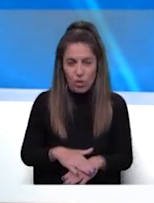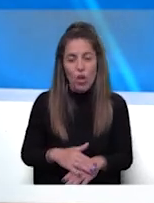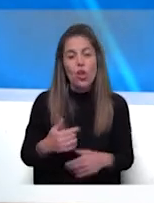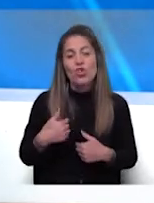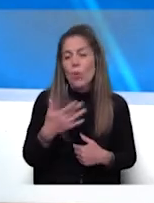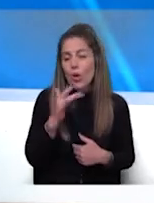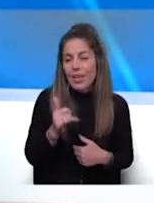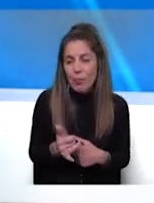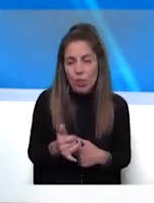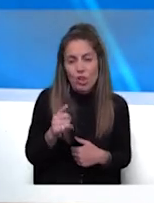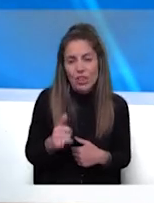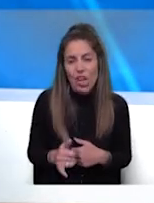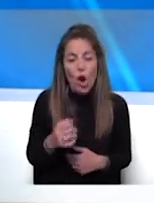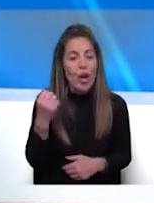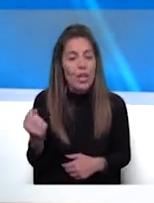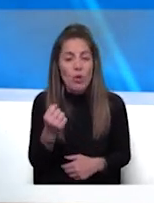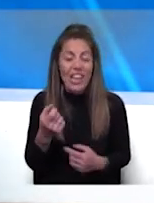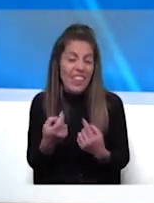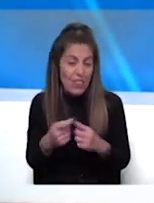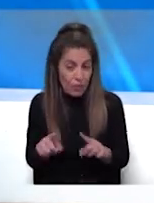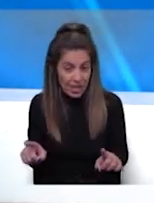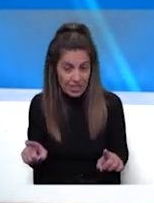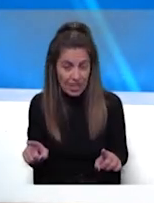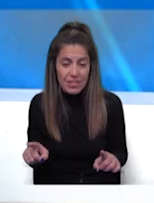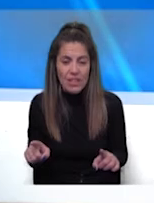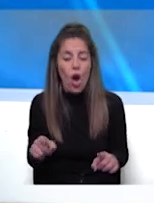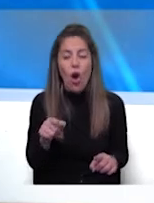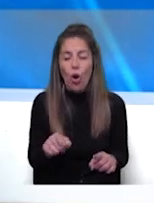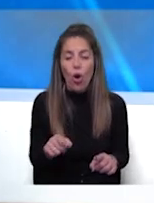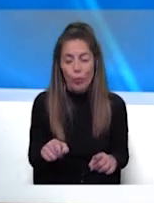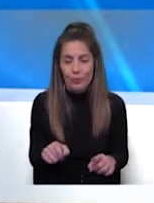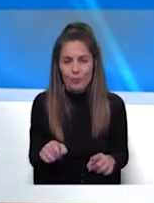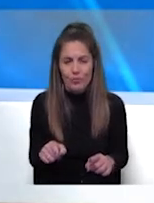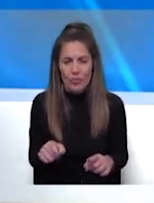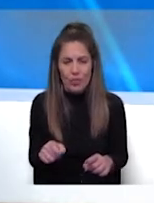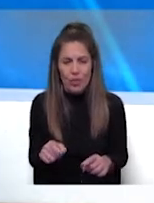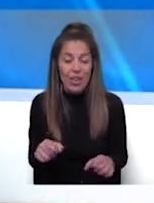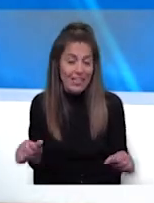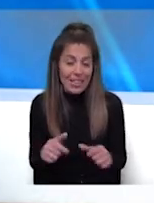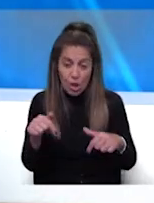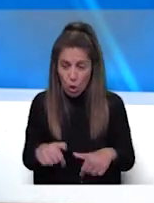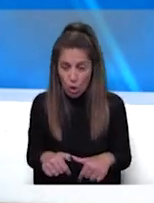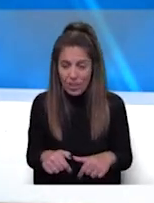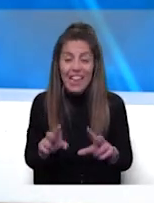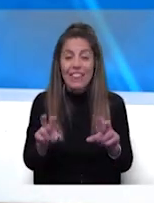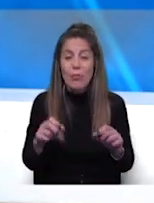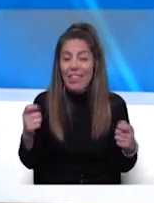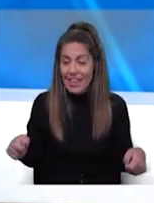ejemplo, tengo importantes diferencias con lo que se puede estar haciendo hoy en el tema lavado de activos,